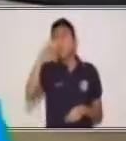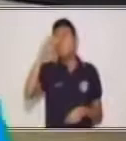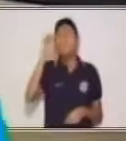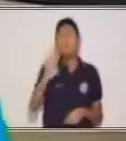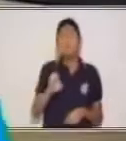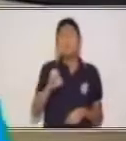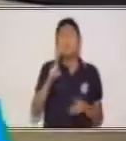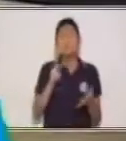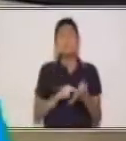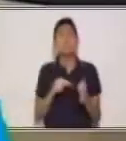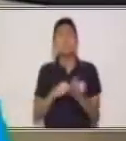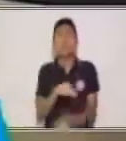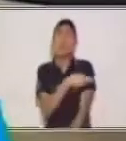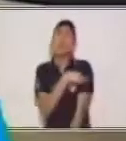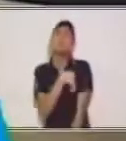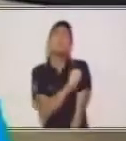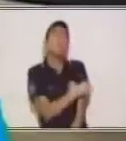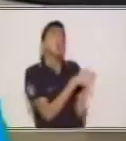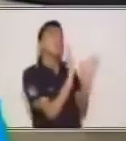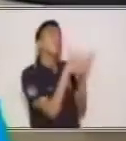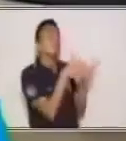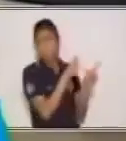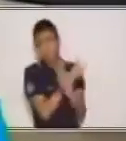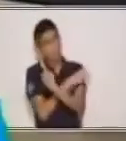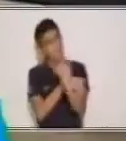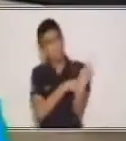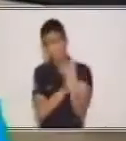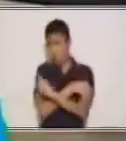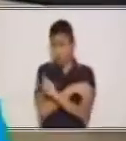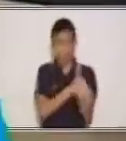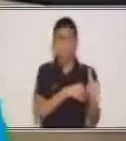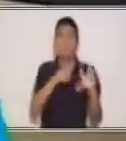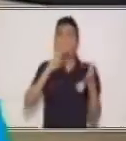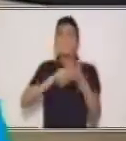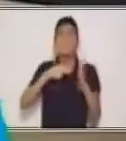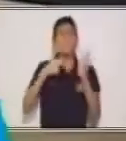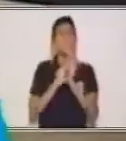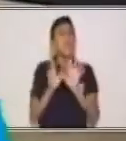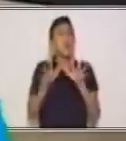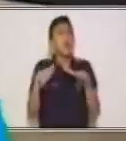está por curarse, sino que se refiere a uno en donde